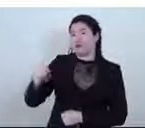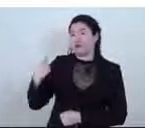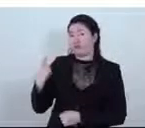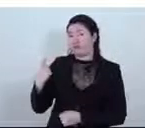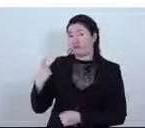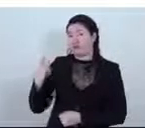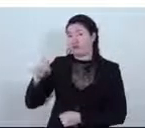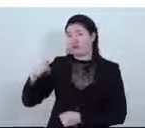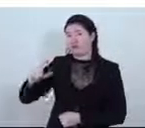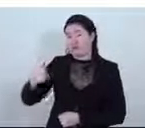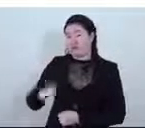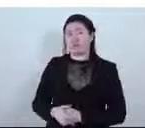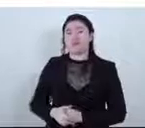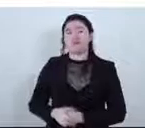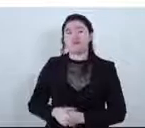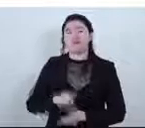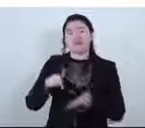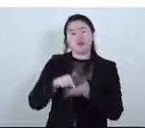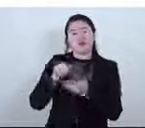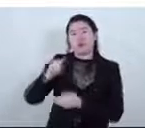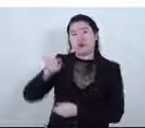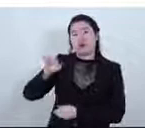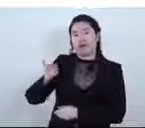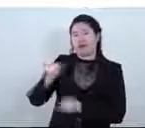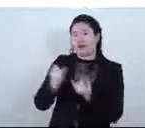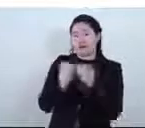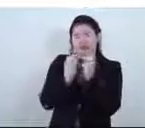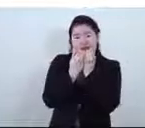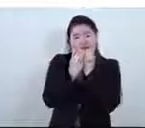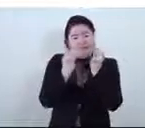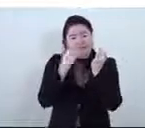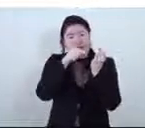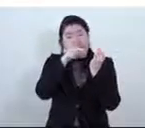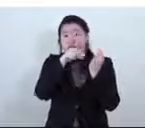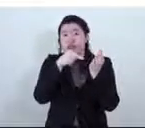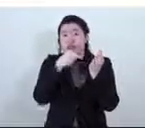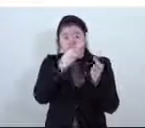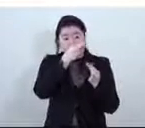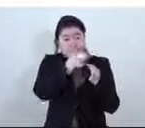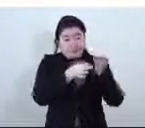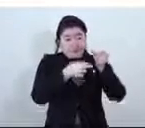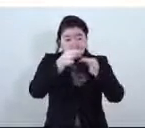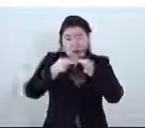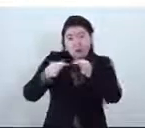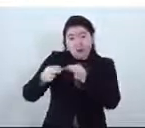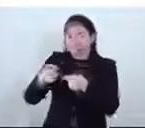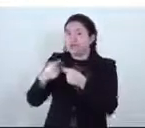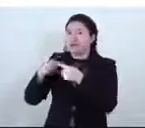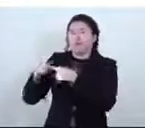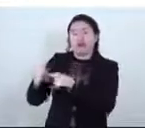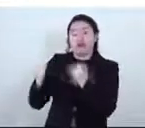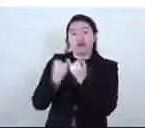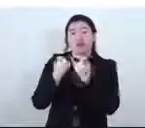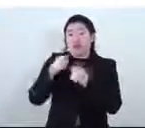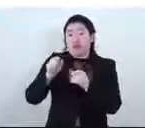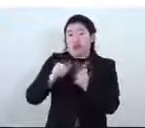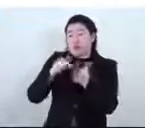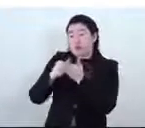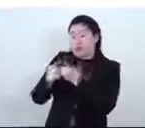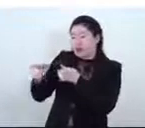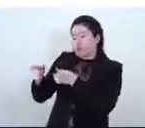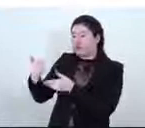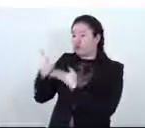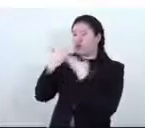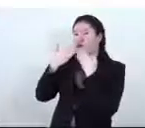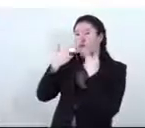de trave sur, lado oriente, sección de la trave con la totalidad de pernos por diseño y sección de la trave con ausencia de pernos.